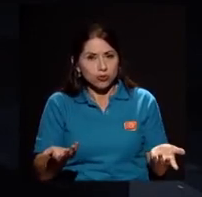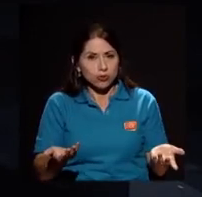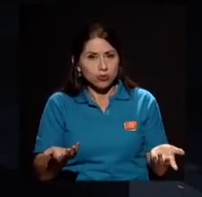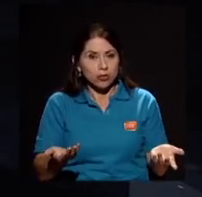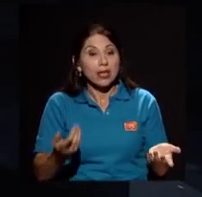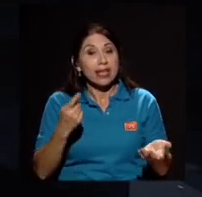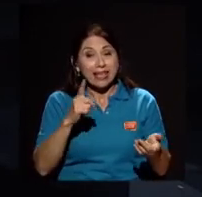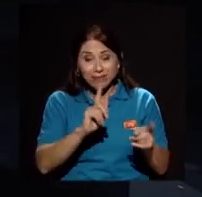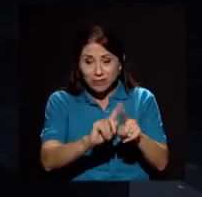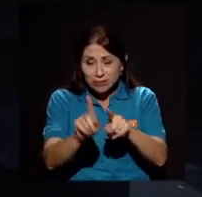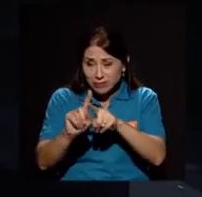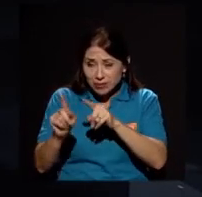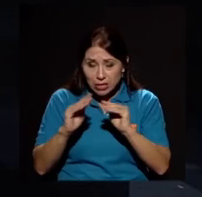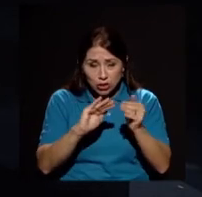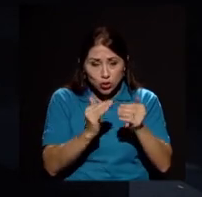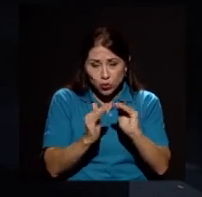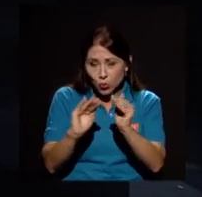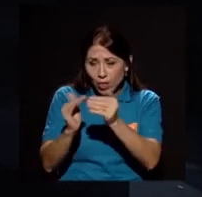ciudades